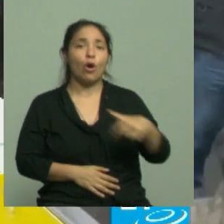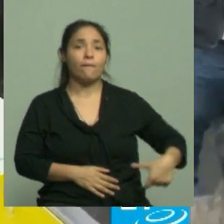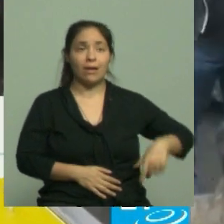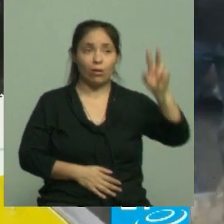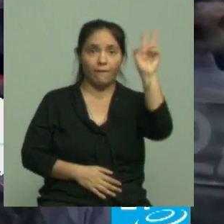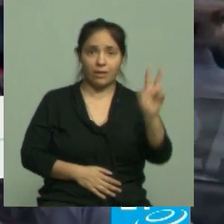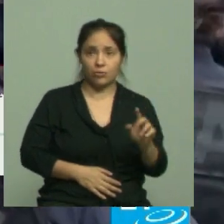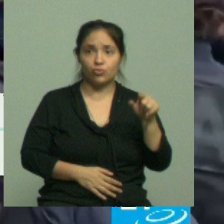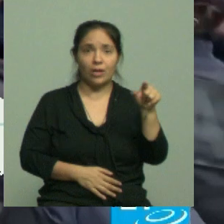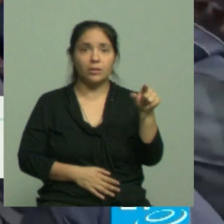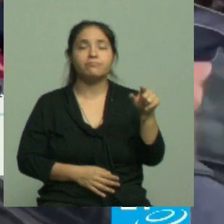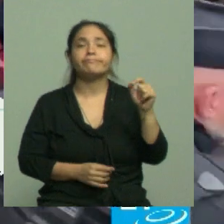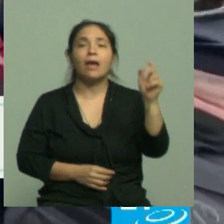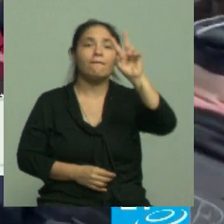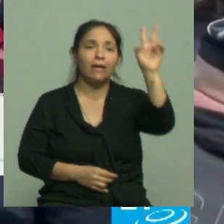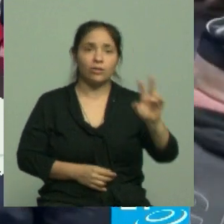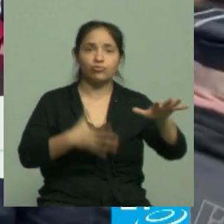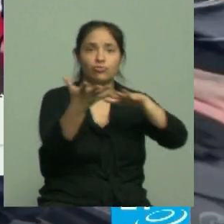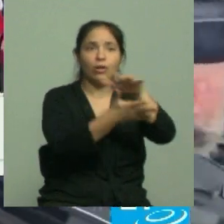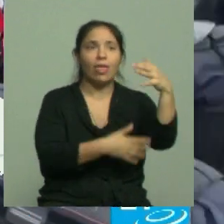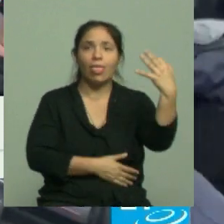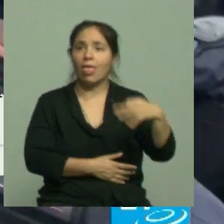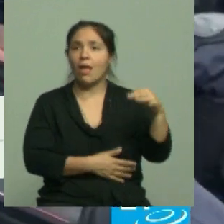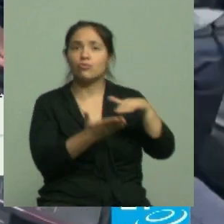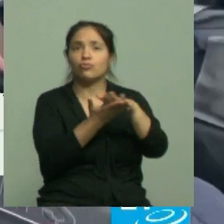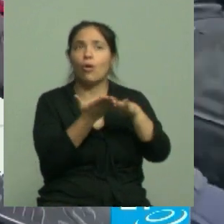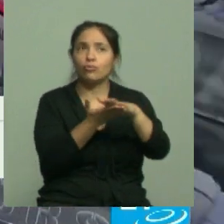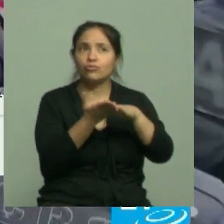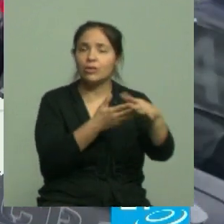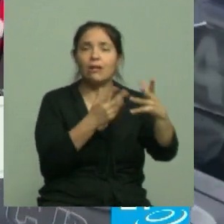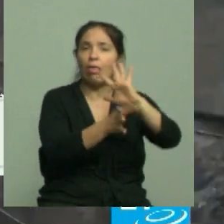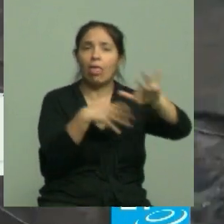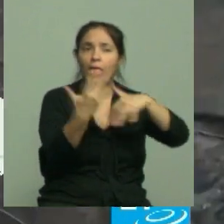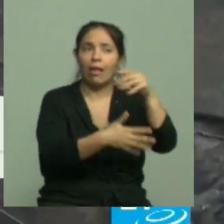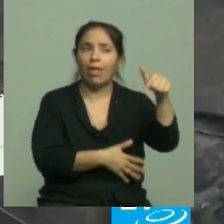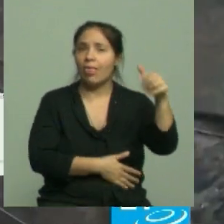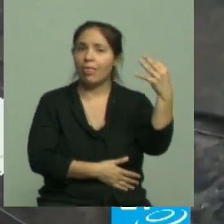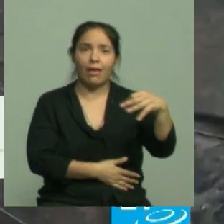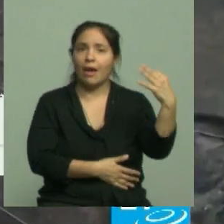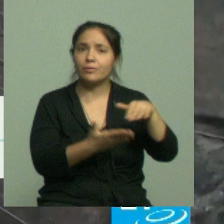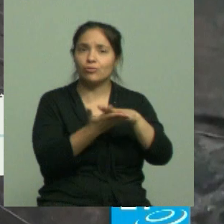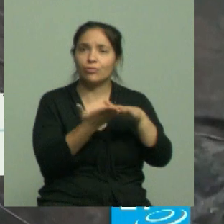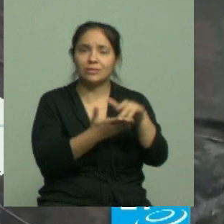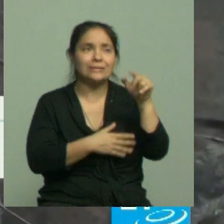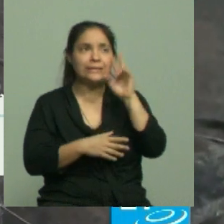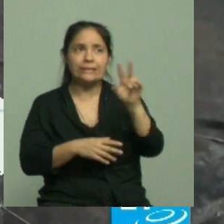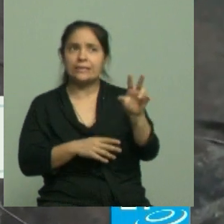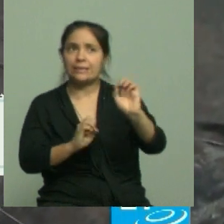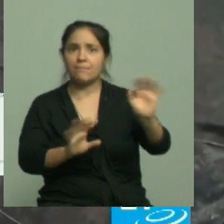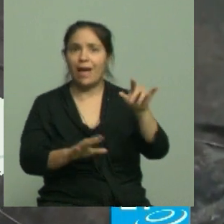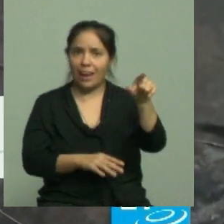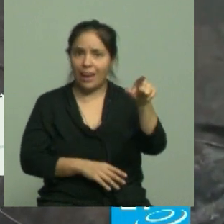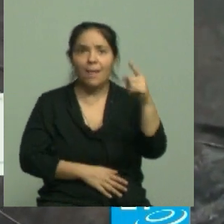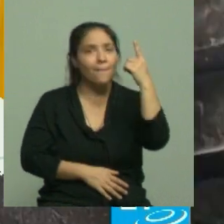que dijo que básicamente los venezolanos tienen que arreglar en el embrollo en el que están metidos, básicamente, dijo no acepta lo que está sucediendo en Venezuela, pero